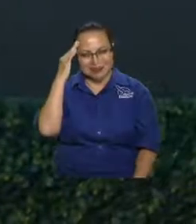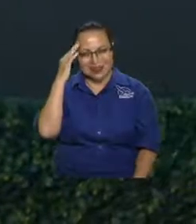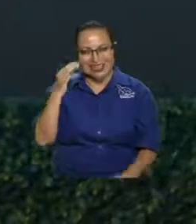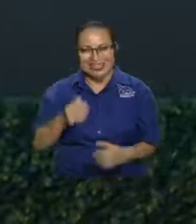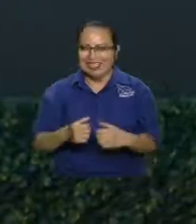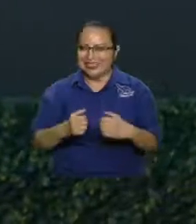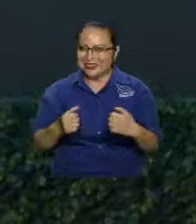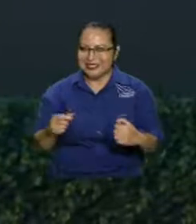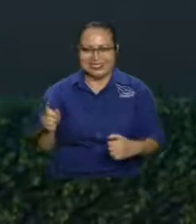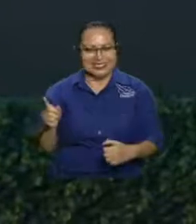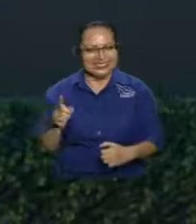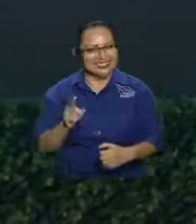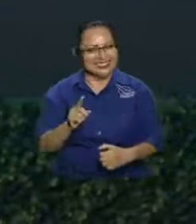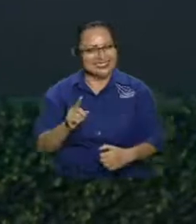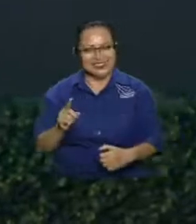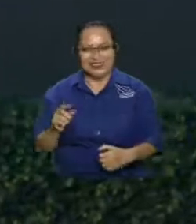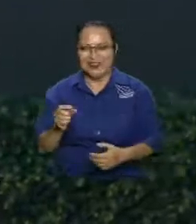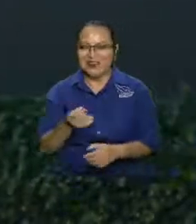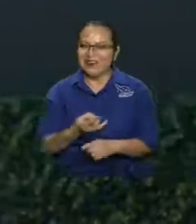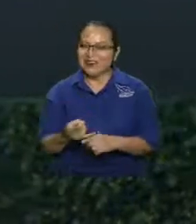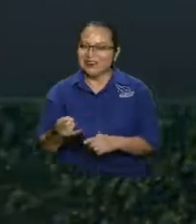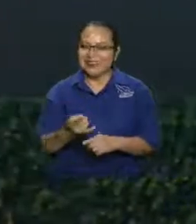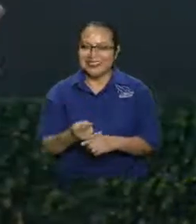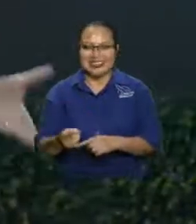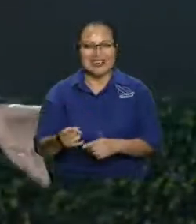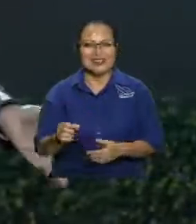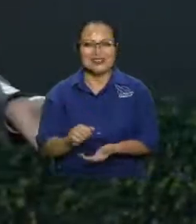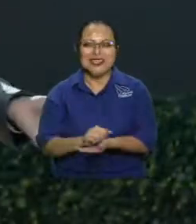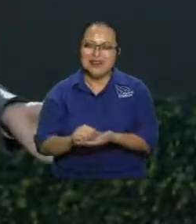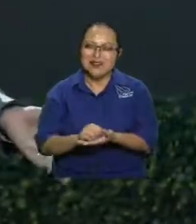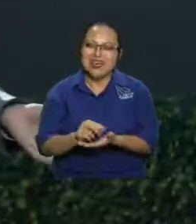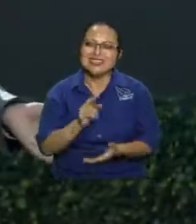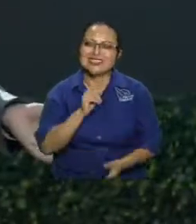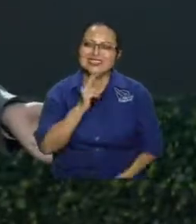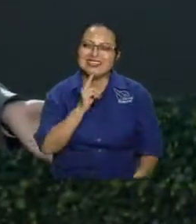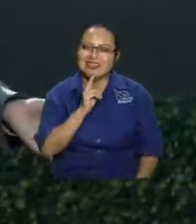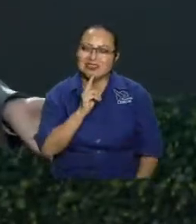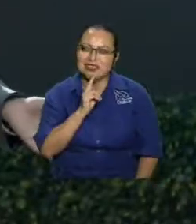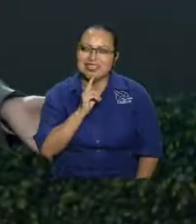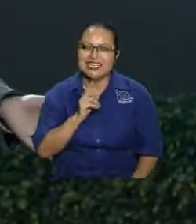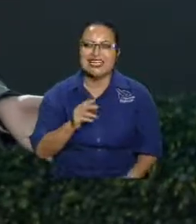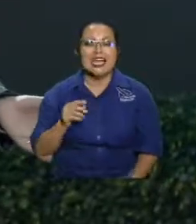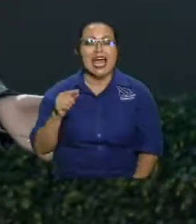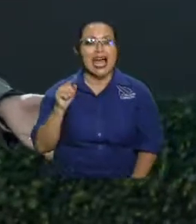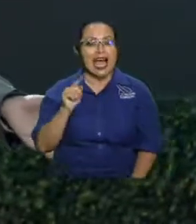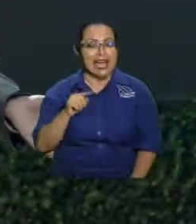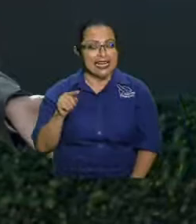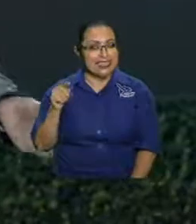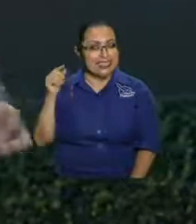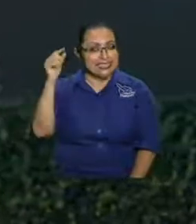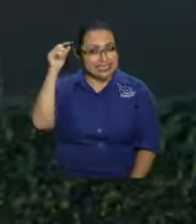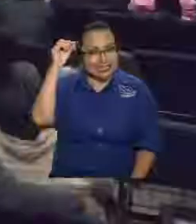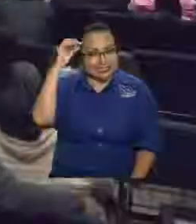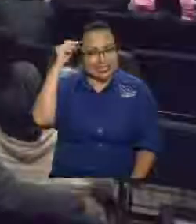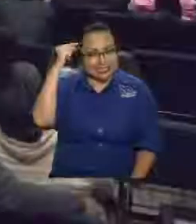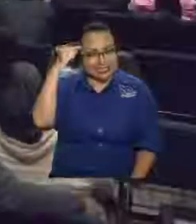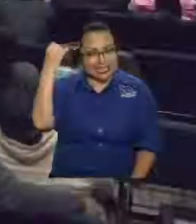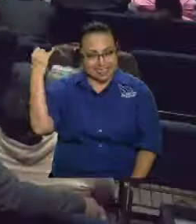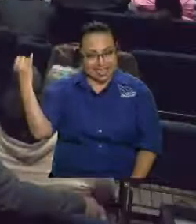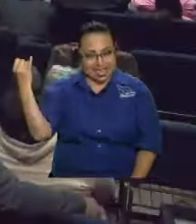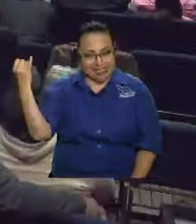¿ah? Y tenemos que llevar nuestro propio jabón. Pero a él se le ocurrió eso y salió de sus deudas.